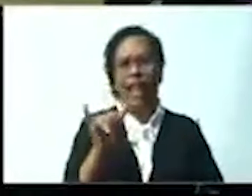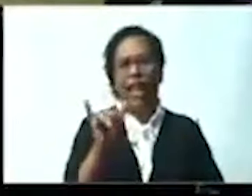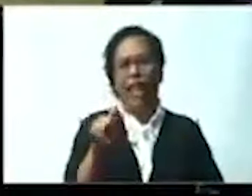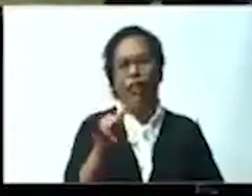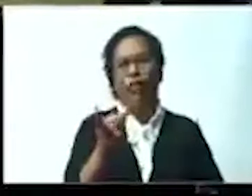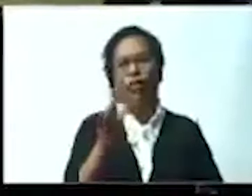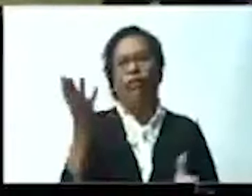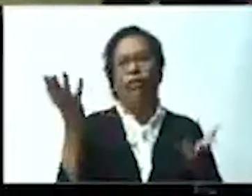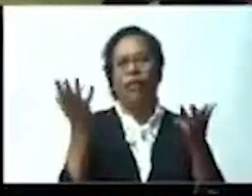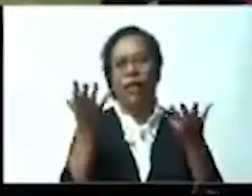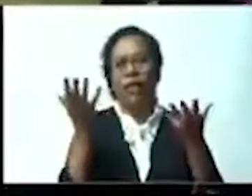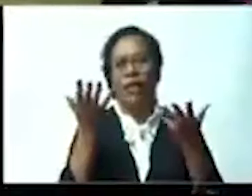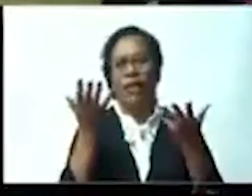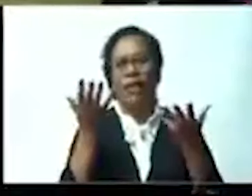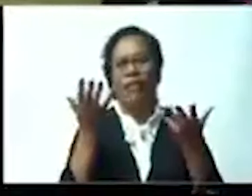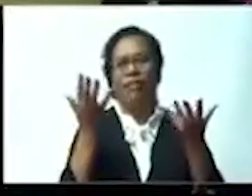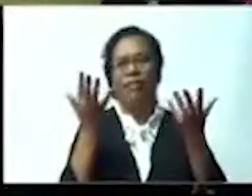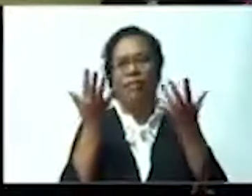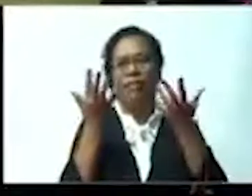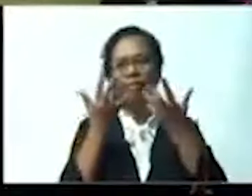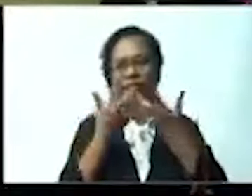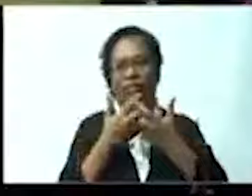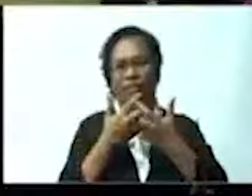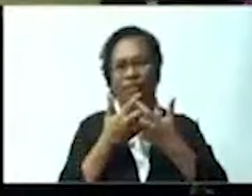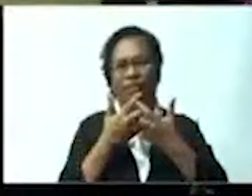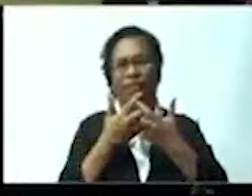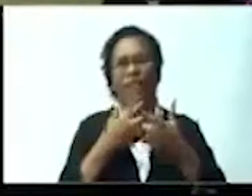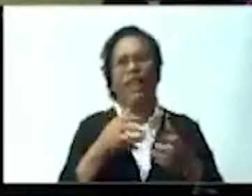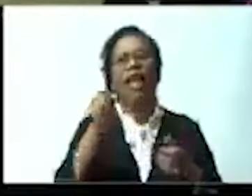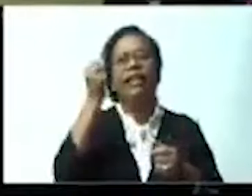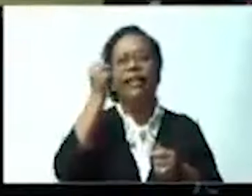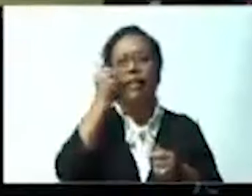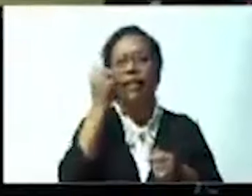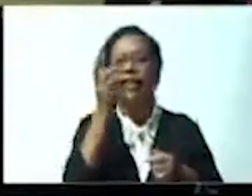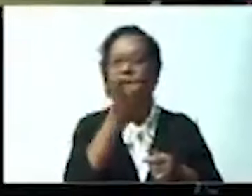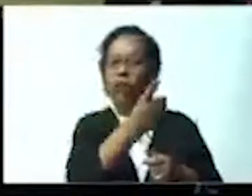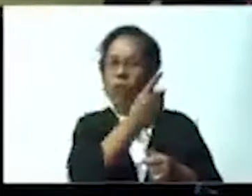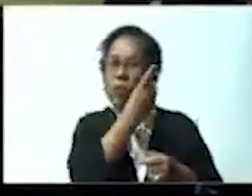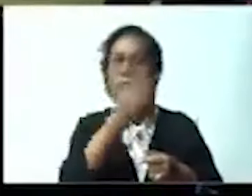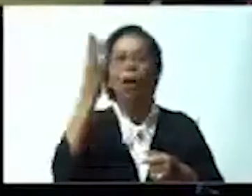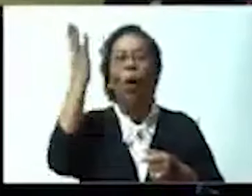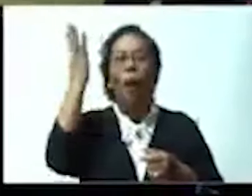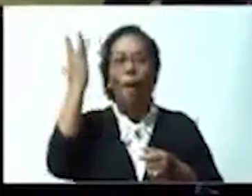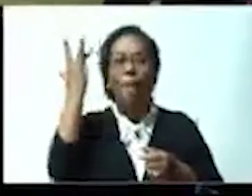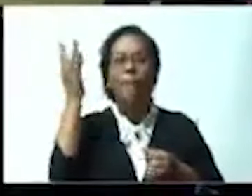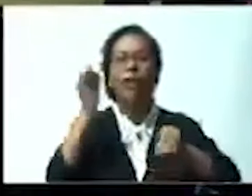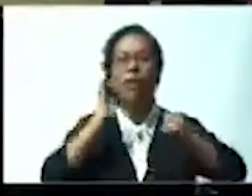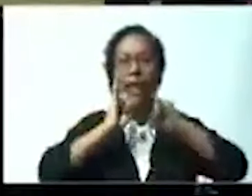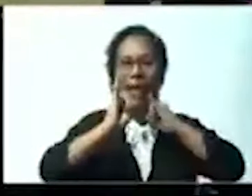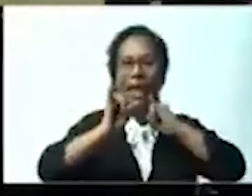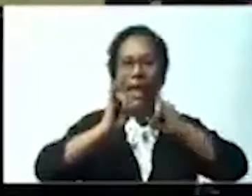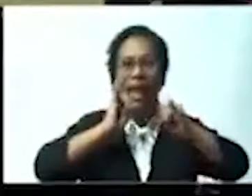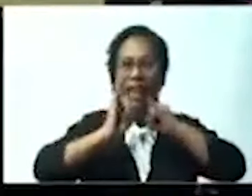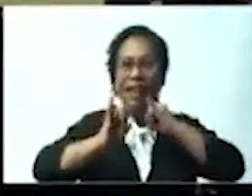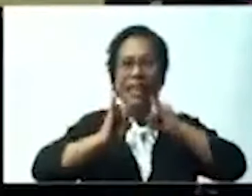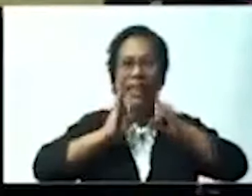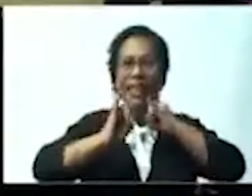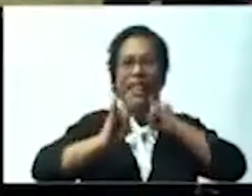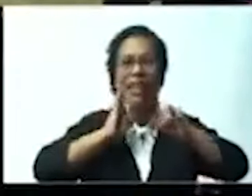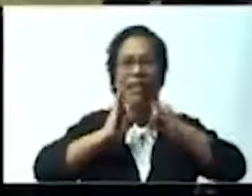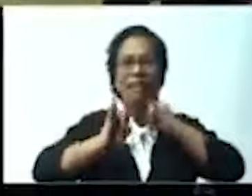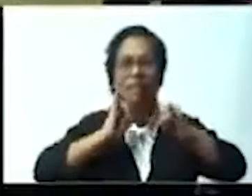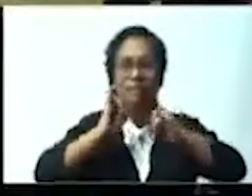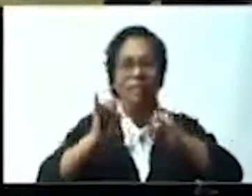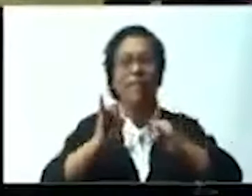políticamente las encuestas le dan perdidos. Eso, de eso es que se trata. Entonces, nosotros